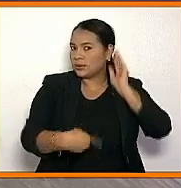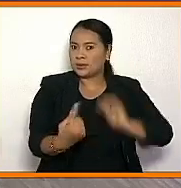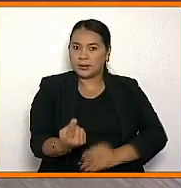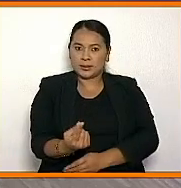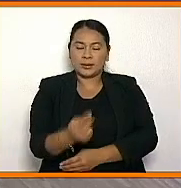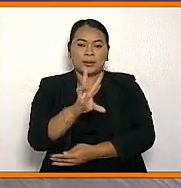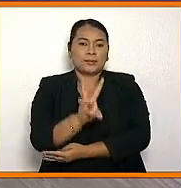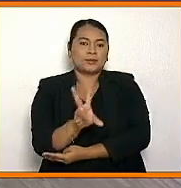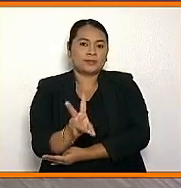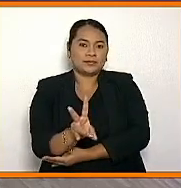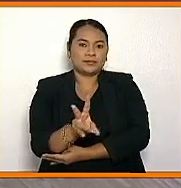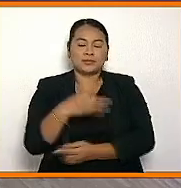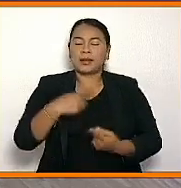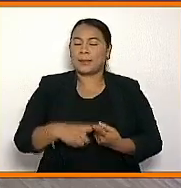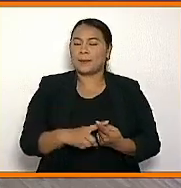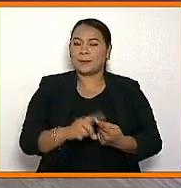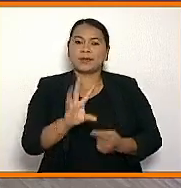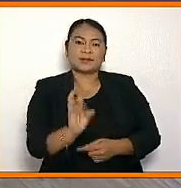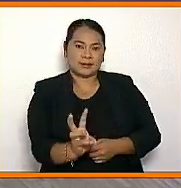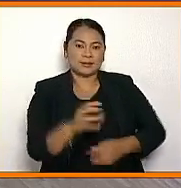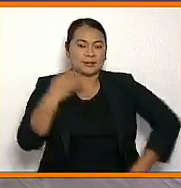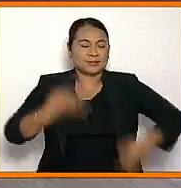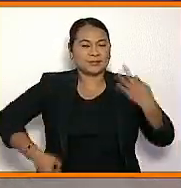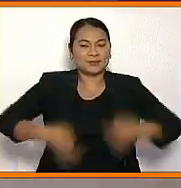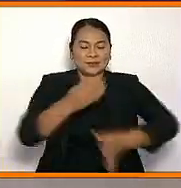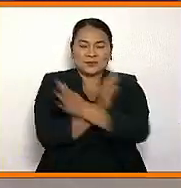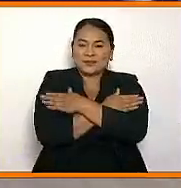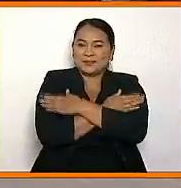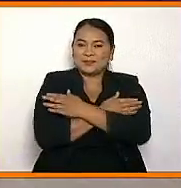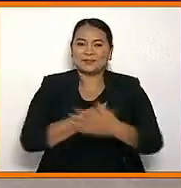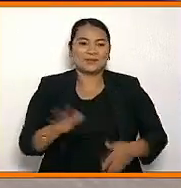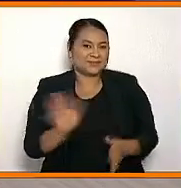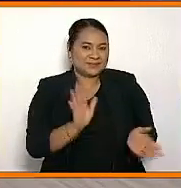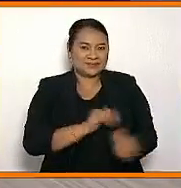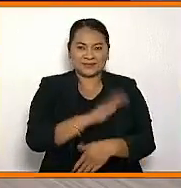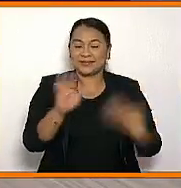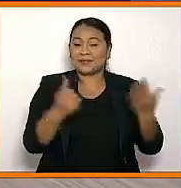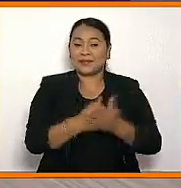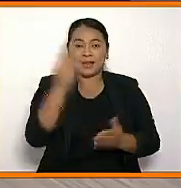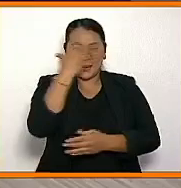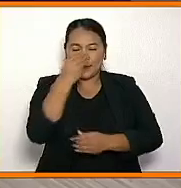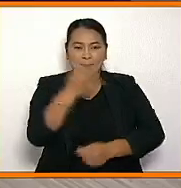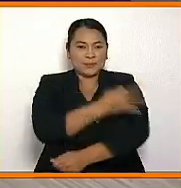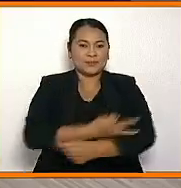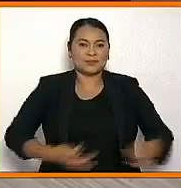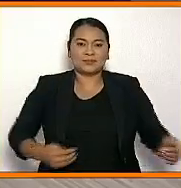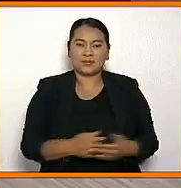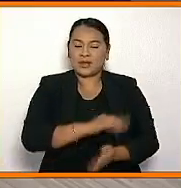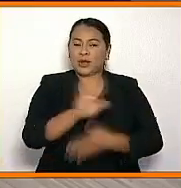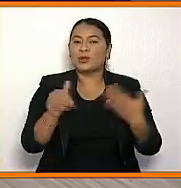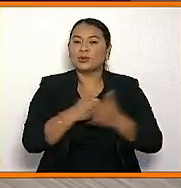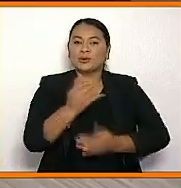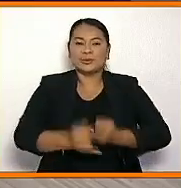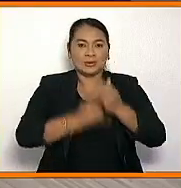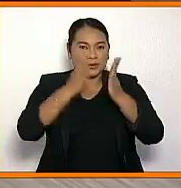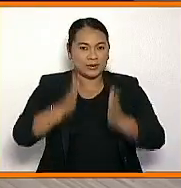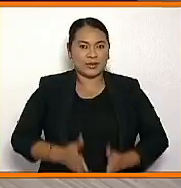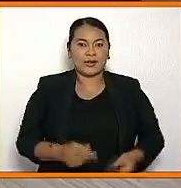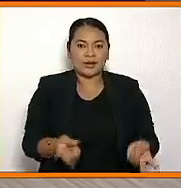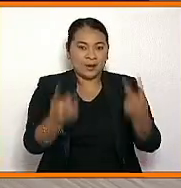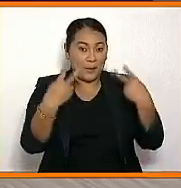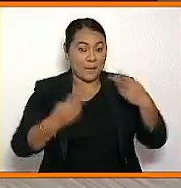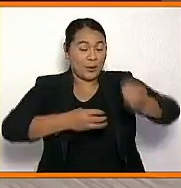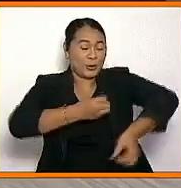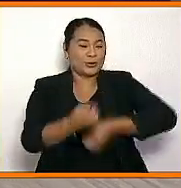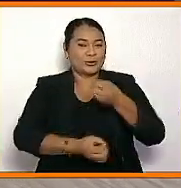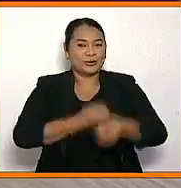1, 67 más 6. Felicidades. Nos despedimos deseándoles una linda tarde a todos nuestros jugadores que han